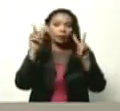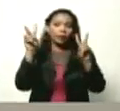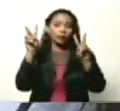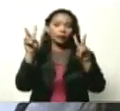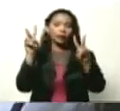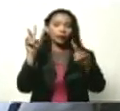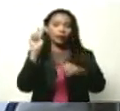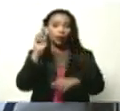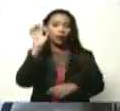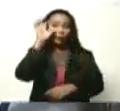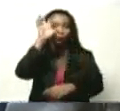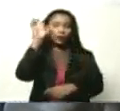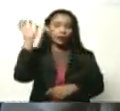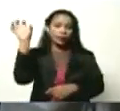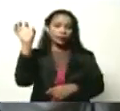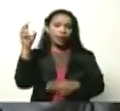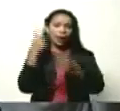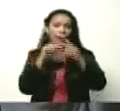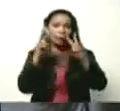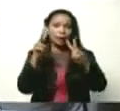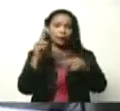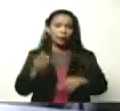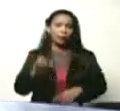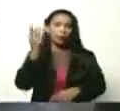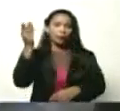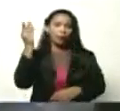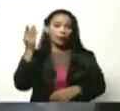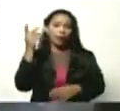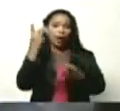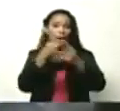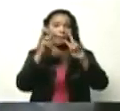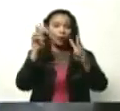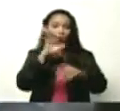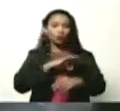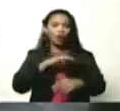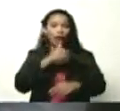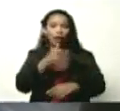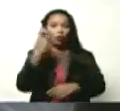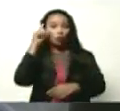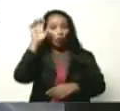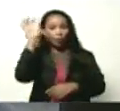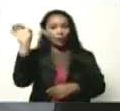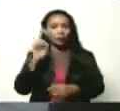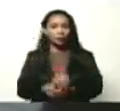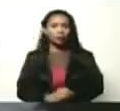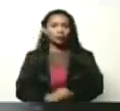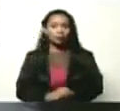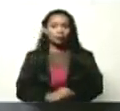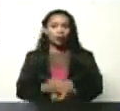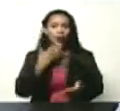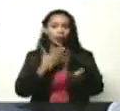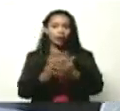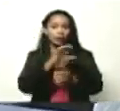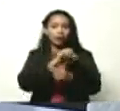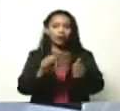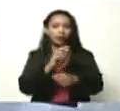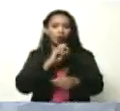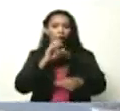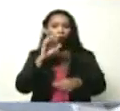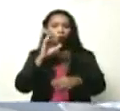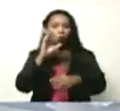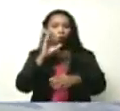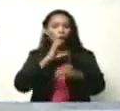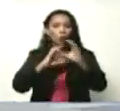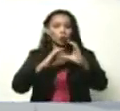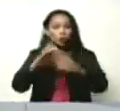entre ambas naciones, para la paz continental y para la paz social de cada uno de los países. Gracias. Gracias al vicepresidente de Comunicación, Cultura